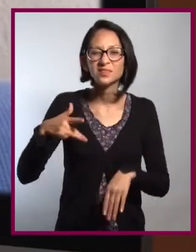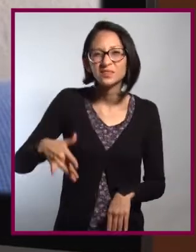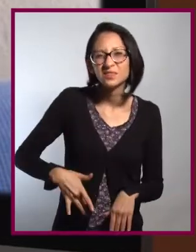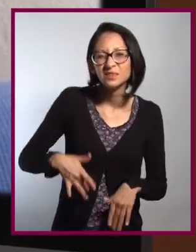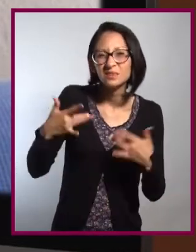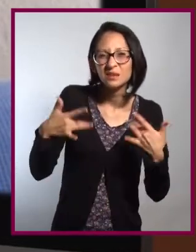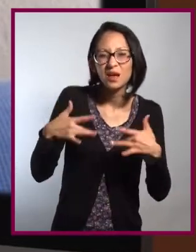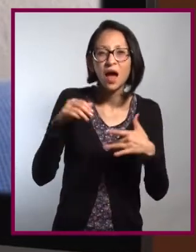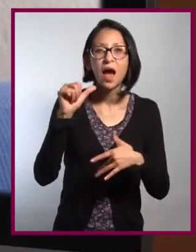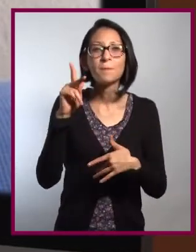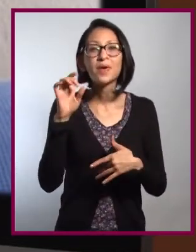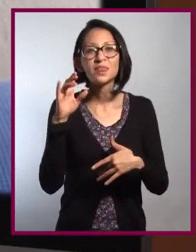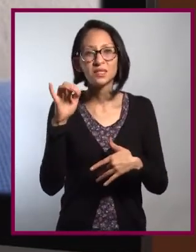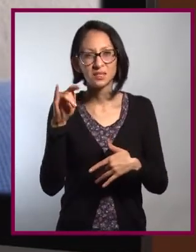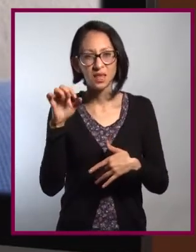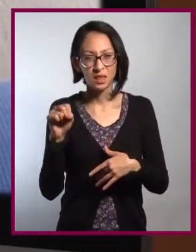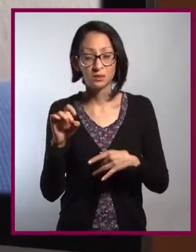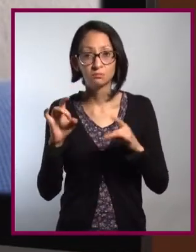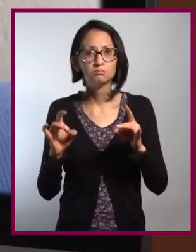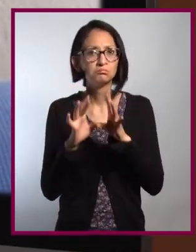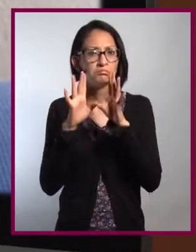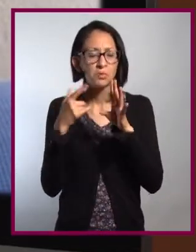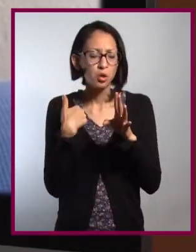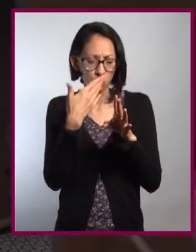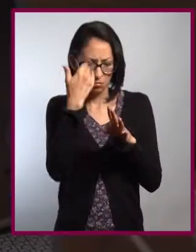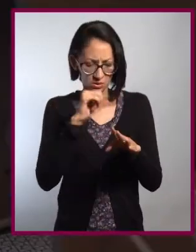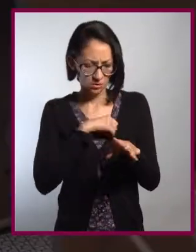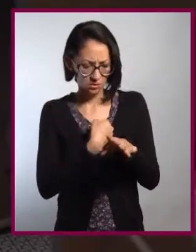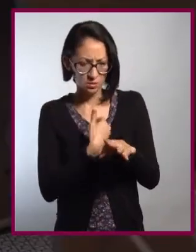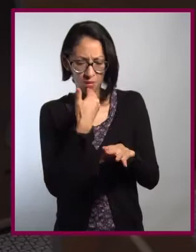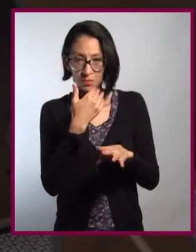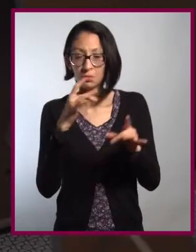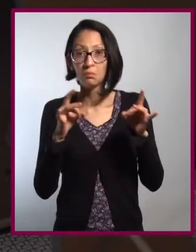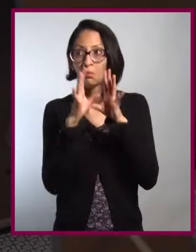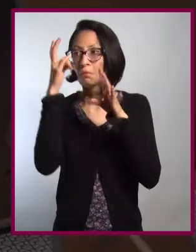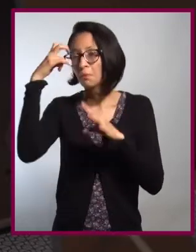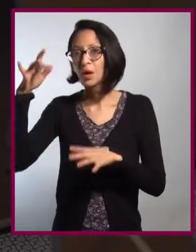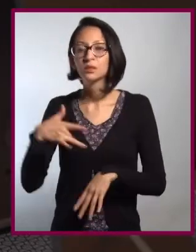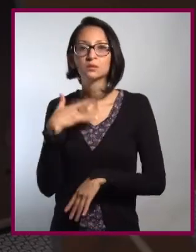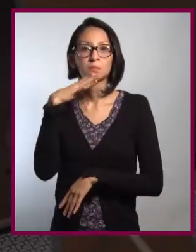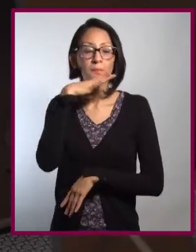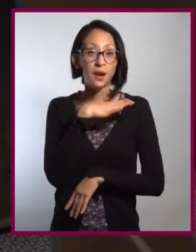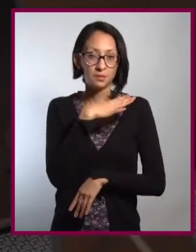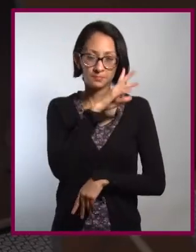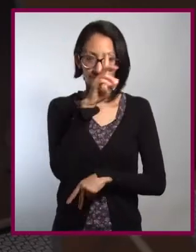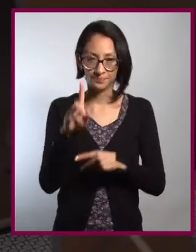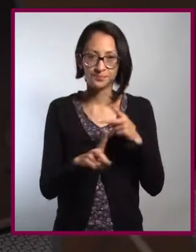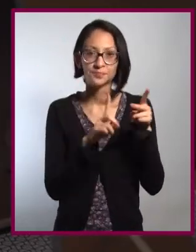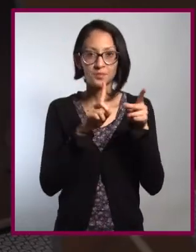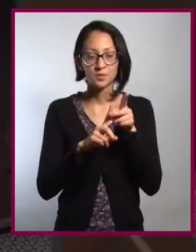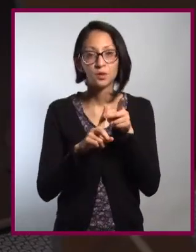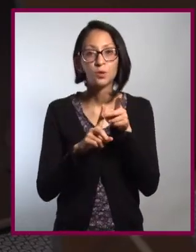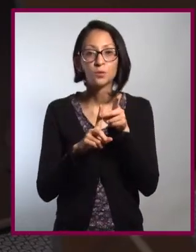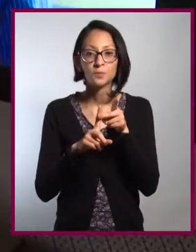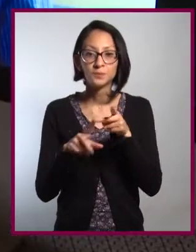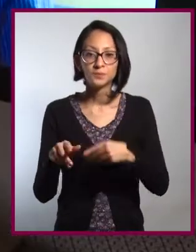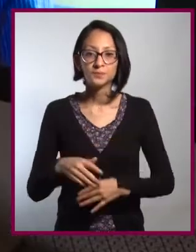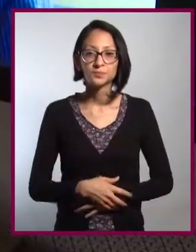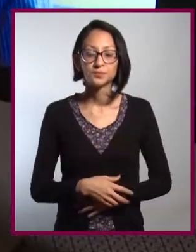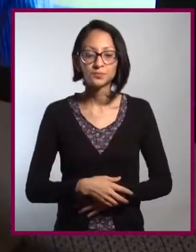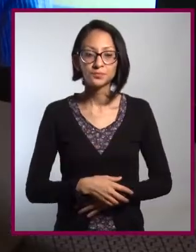predecir y que ocurren incluso estando de viaje. El segundo enfoque, diría yo, es que en